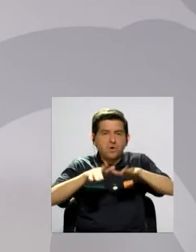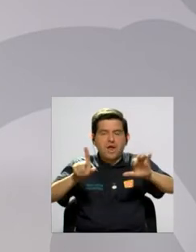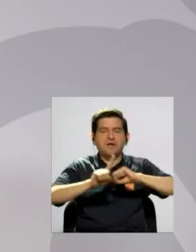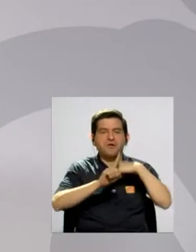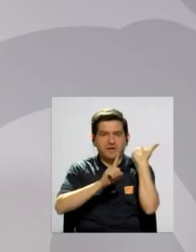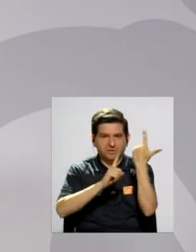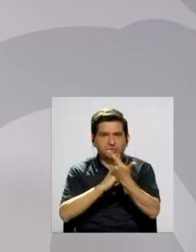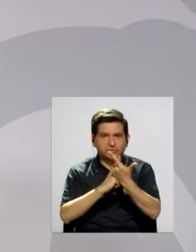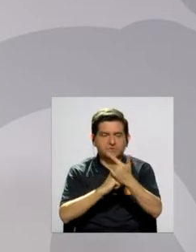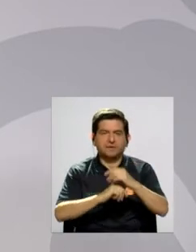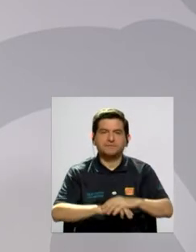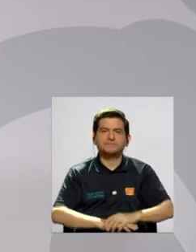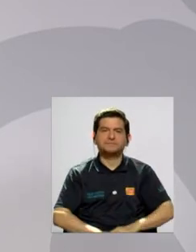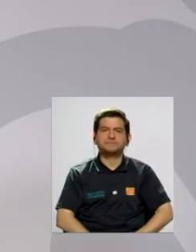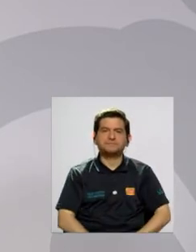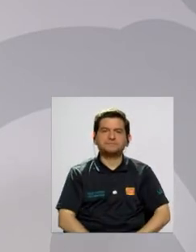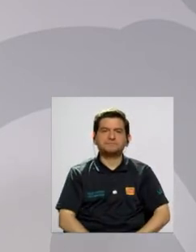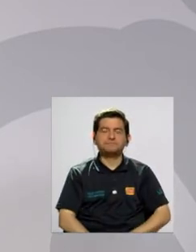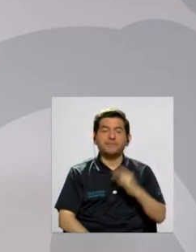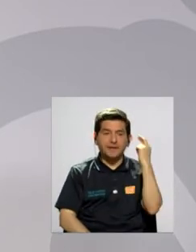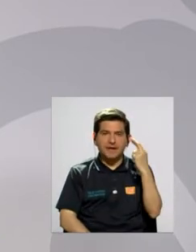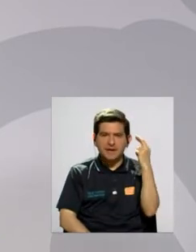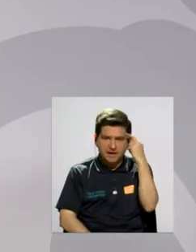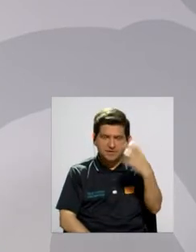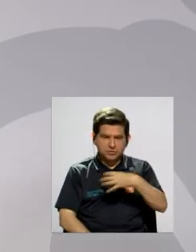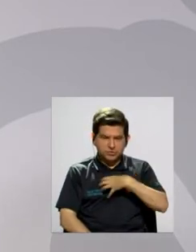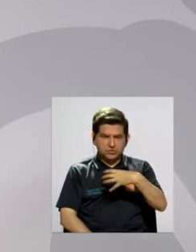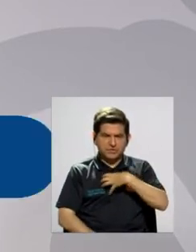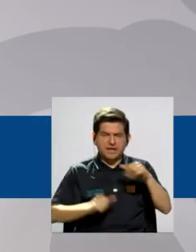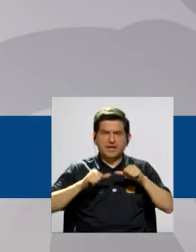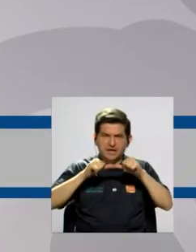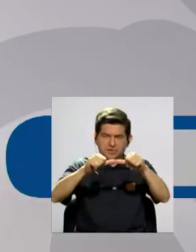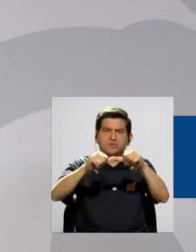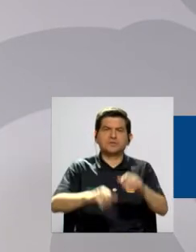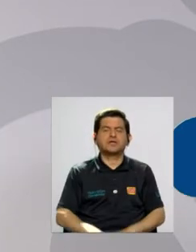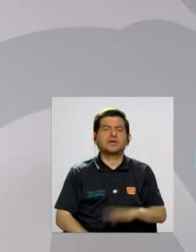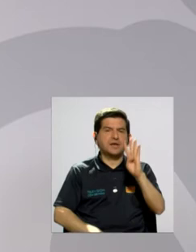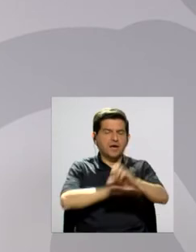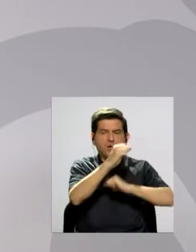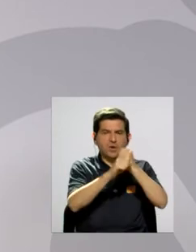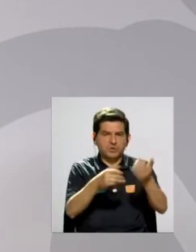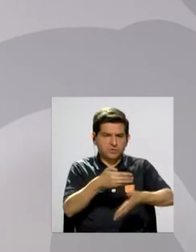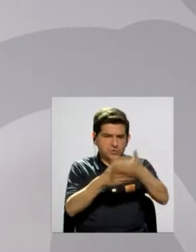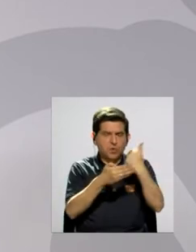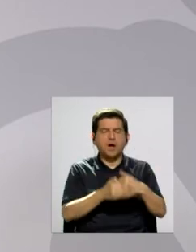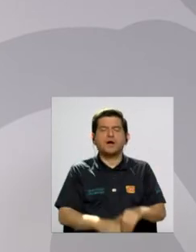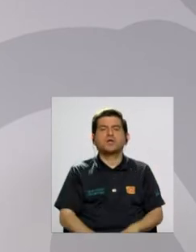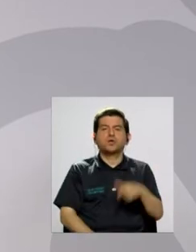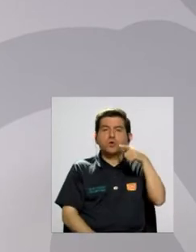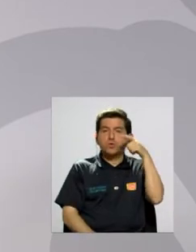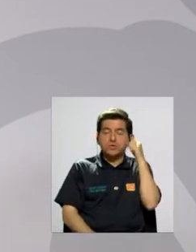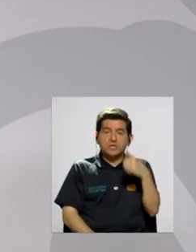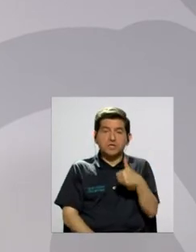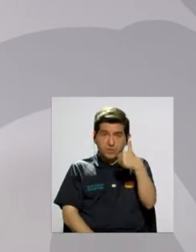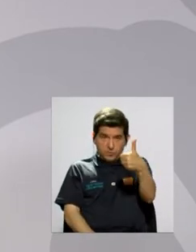sociales de motivo y de reclamo constante. Vean que hace 4 años don Luis Guillermo